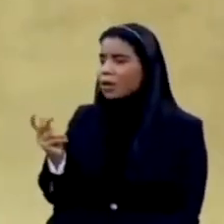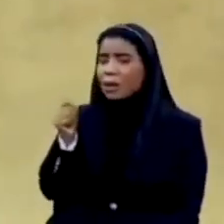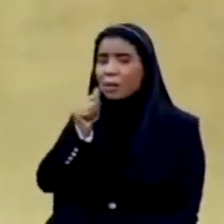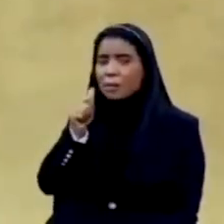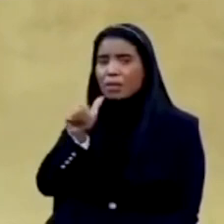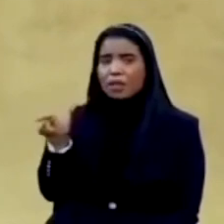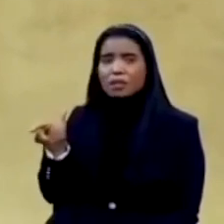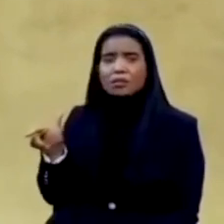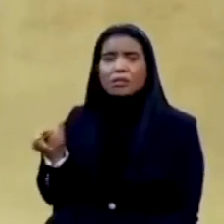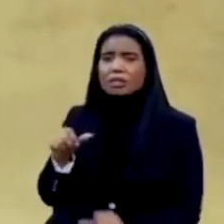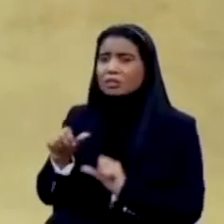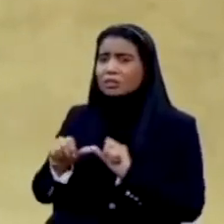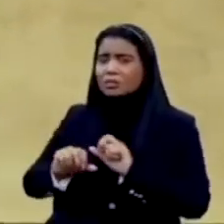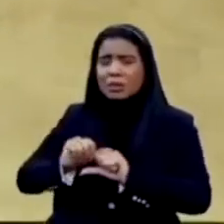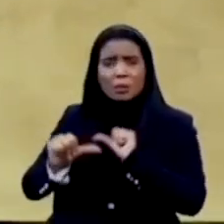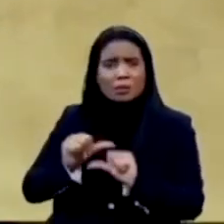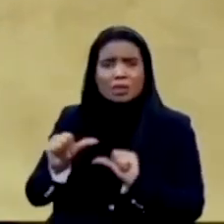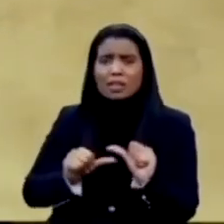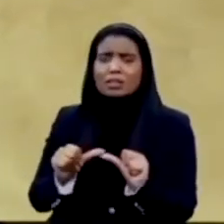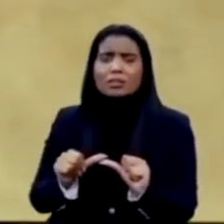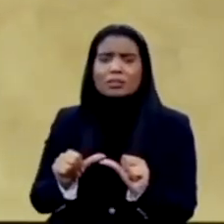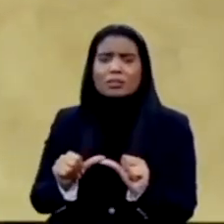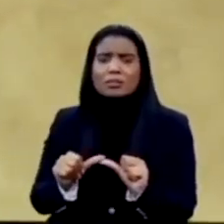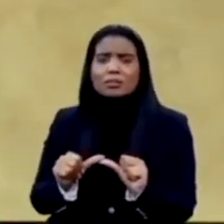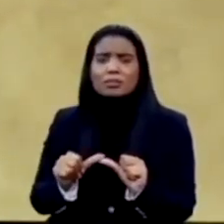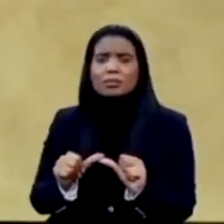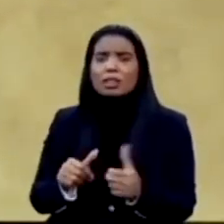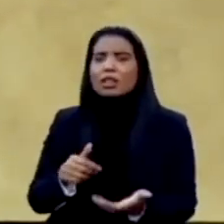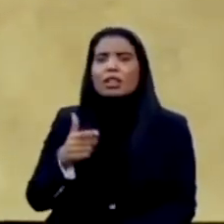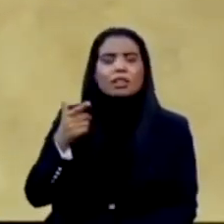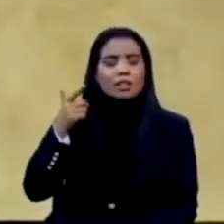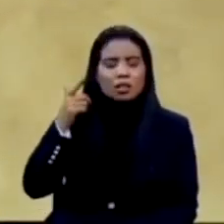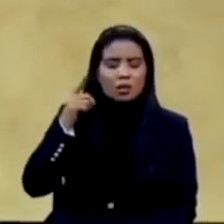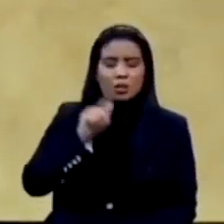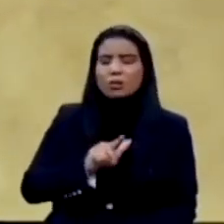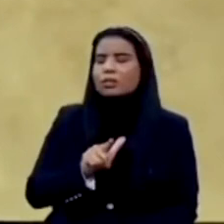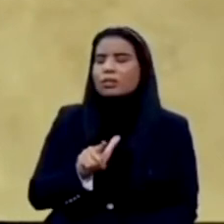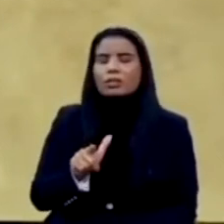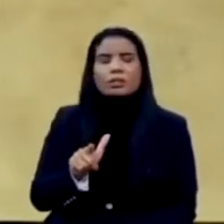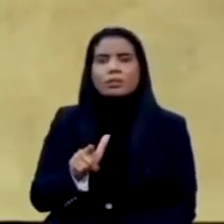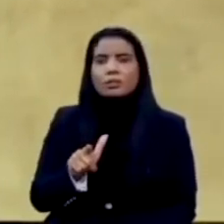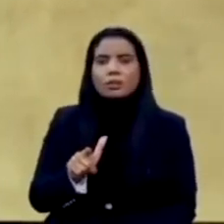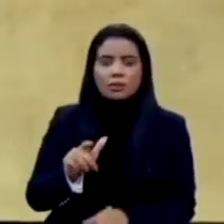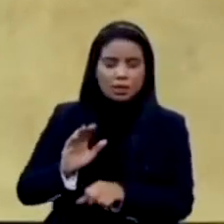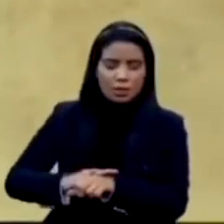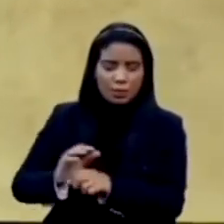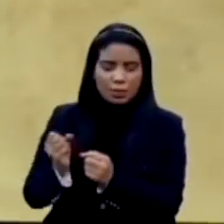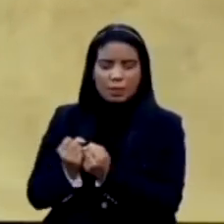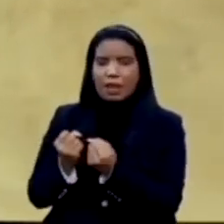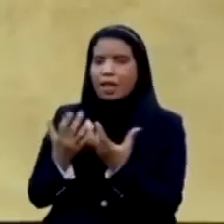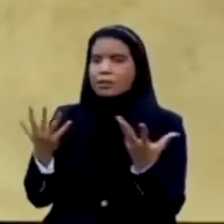por lo que el espíritu santo colocó adentro de ella ella no hubiera hecho lo que nadie haría yo